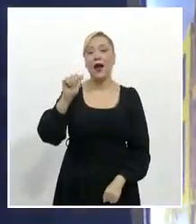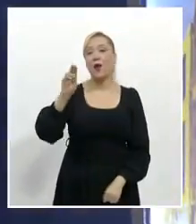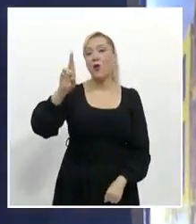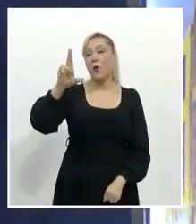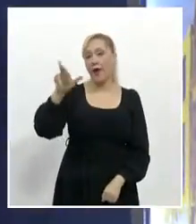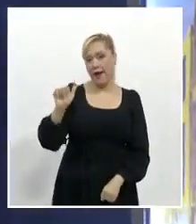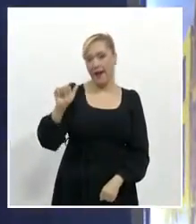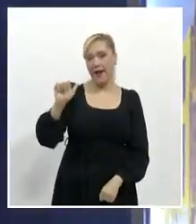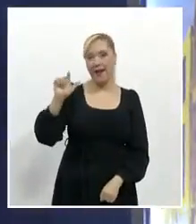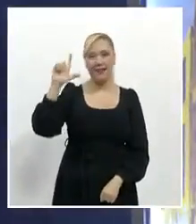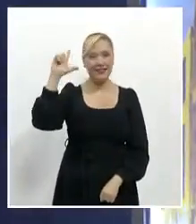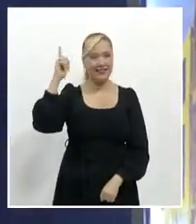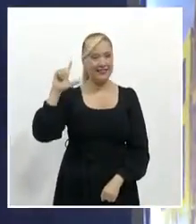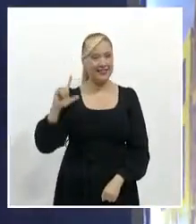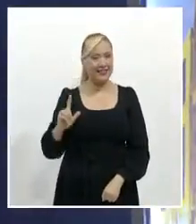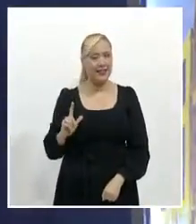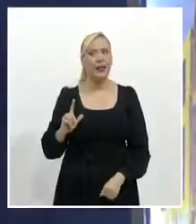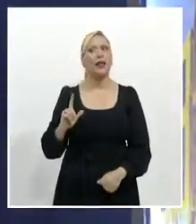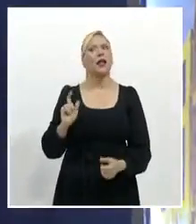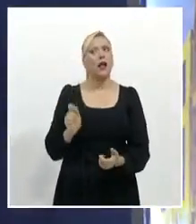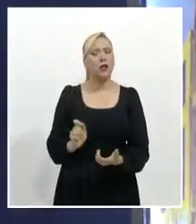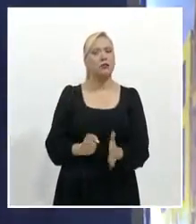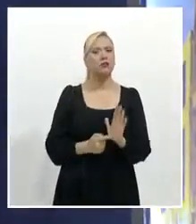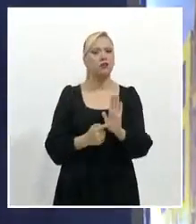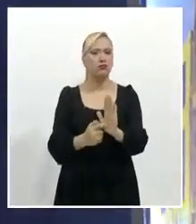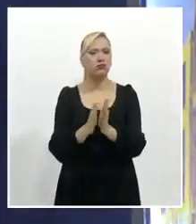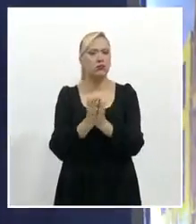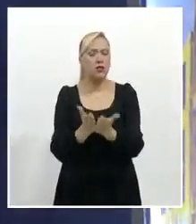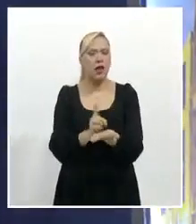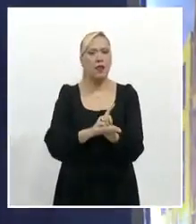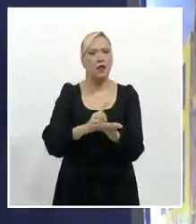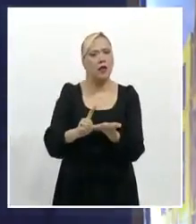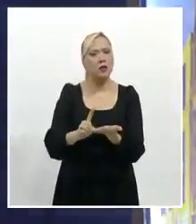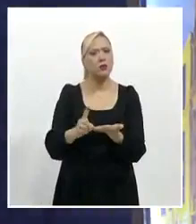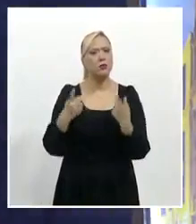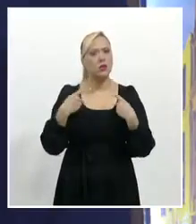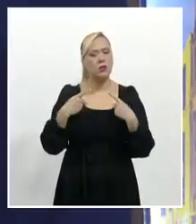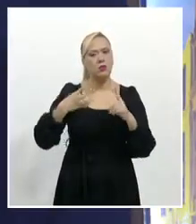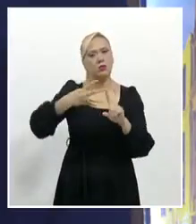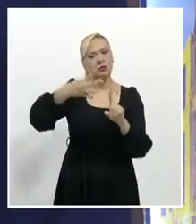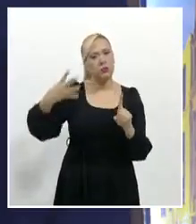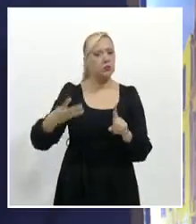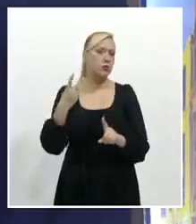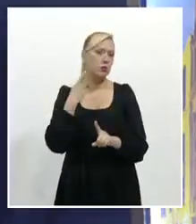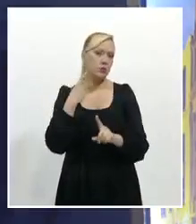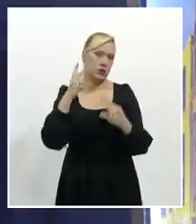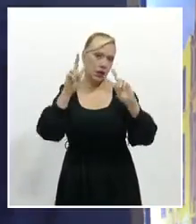se encuentra en la presentación de un libro sobre los derechos políticos de las personas de la diversidad